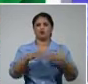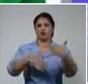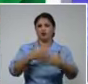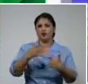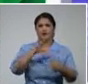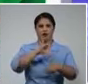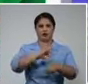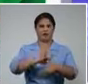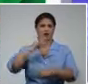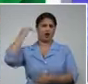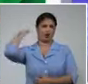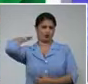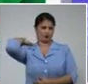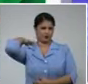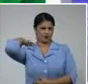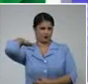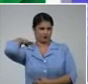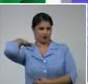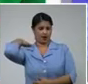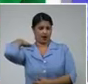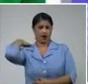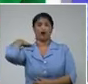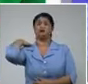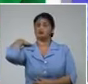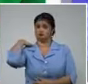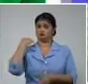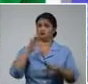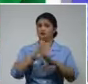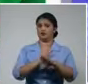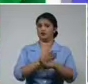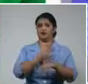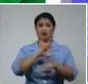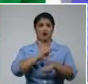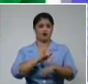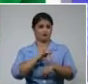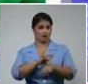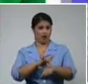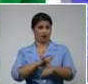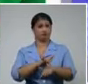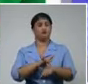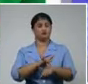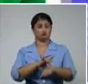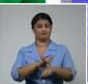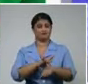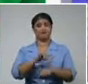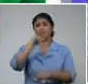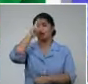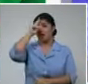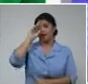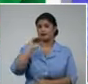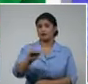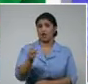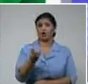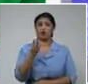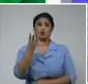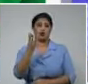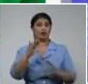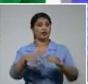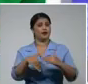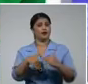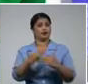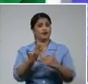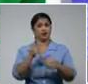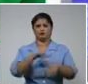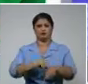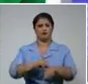igual que en el rayos X. Estuvo ingresada, como yo dije, durante 3 días, 2